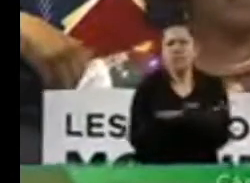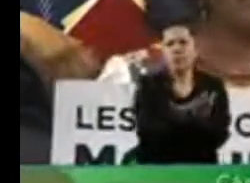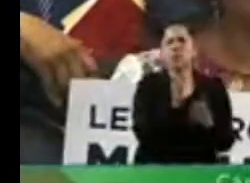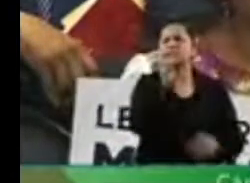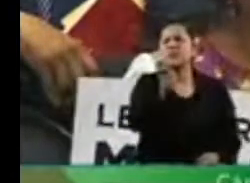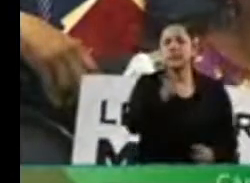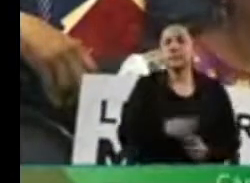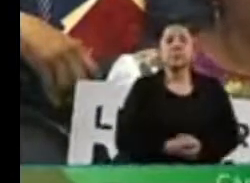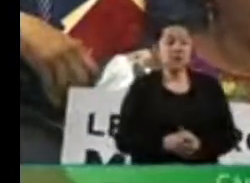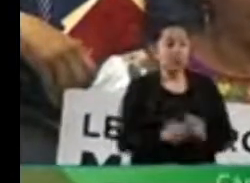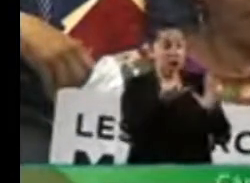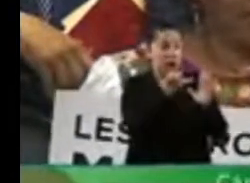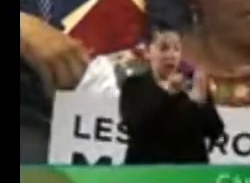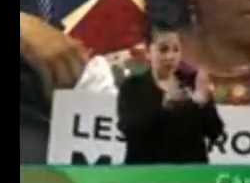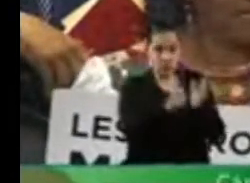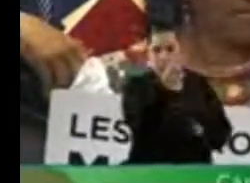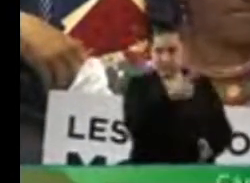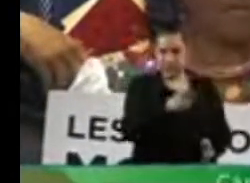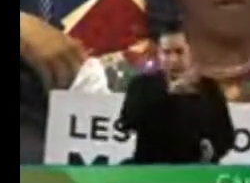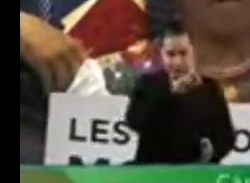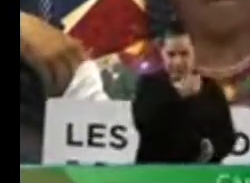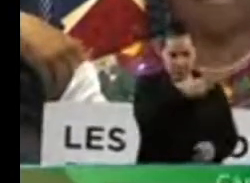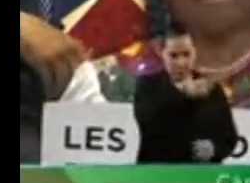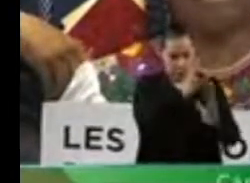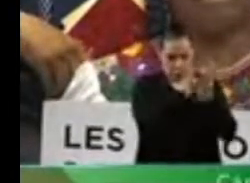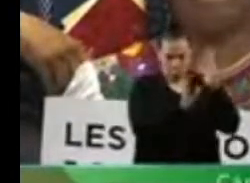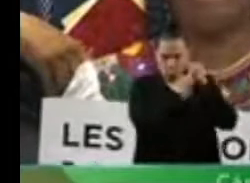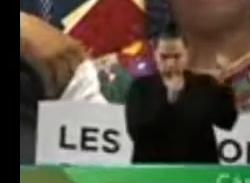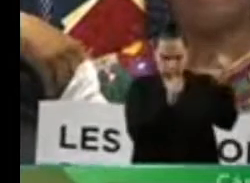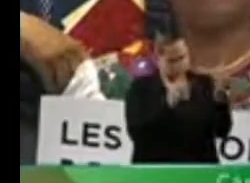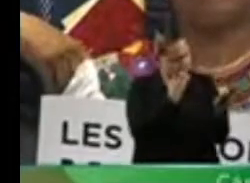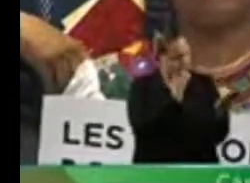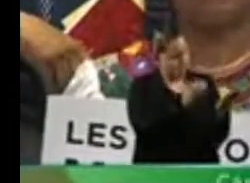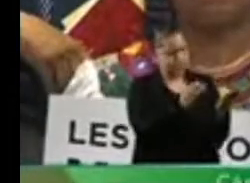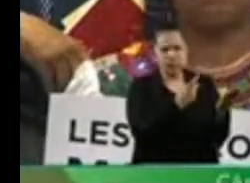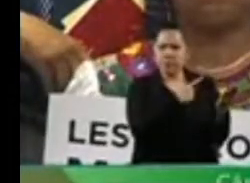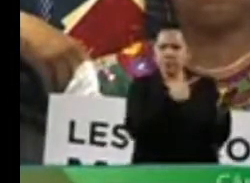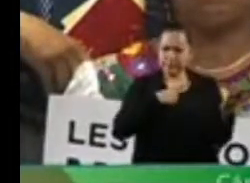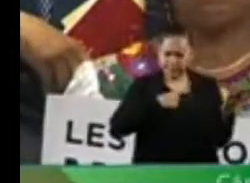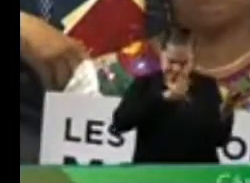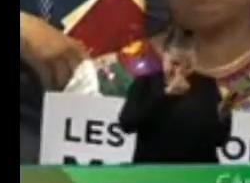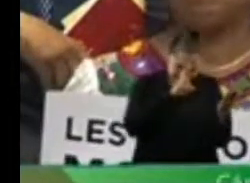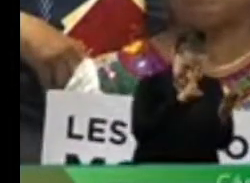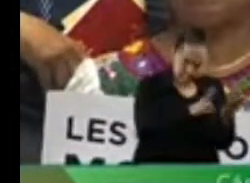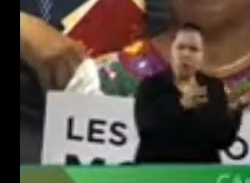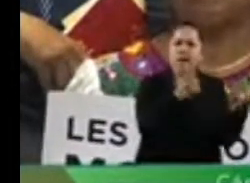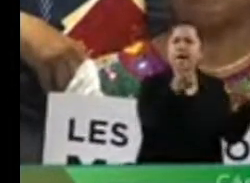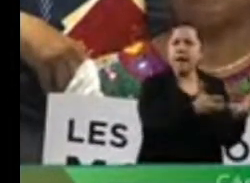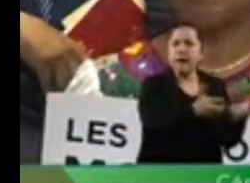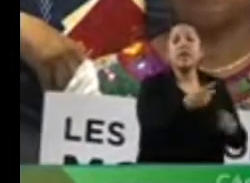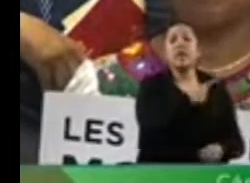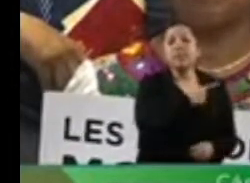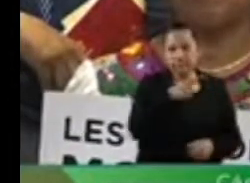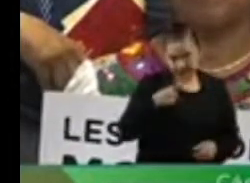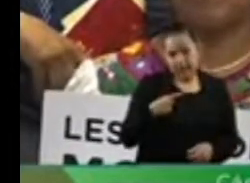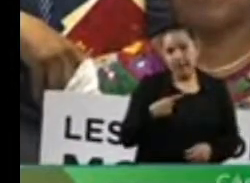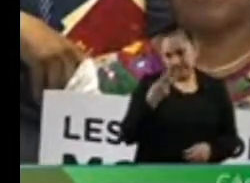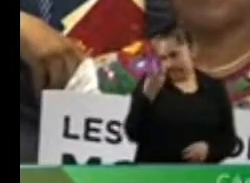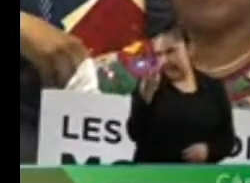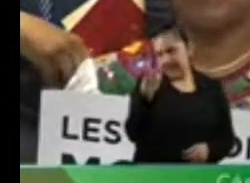artículo 136 constitucional, que eso lo podemos decidir por mayoría, y recuperemos todo lo que es del pueblo: